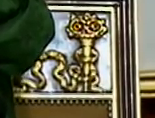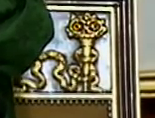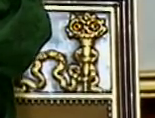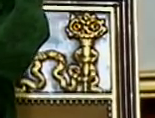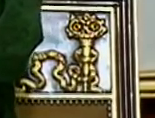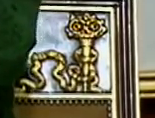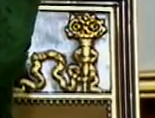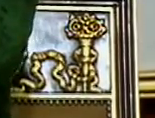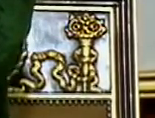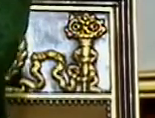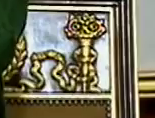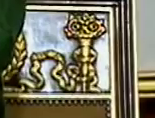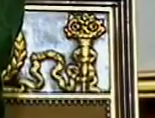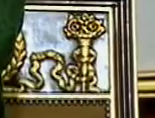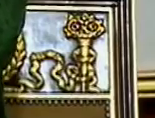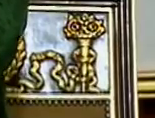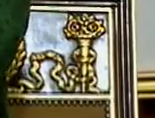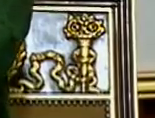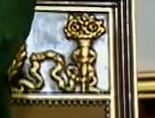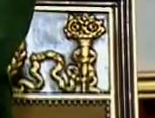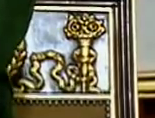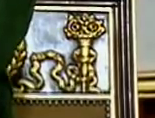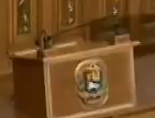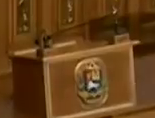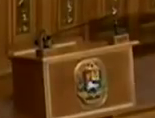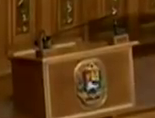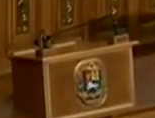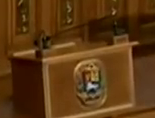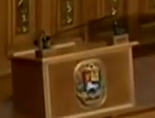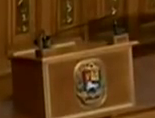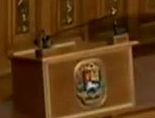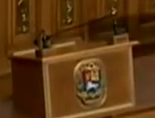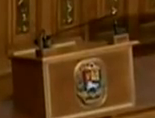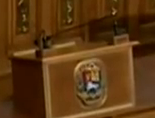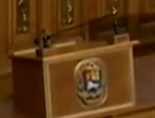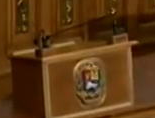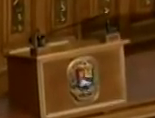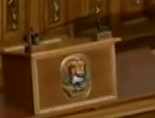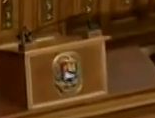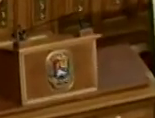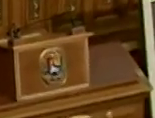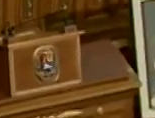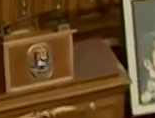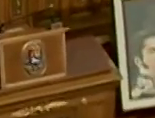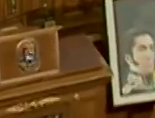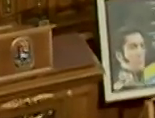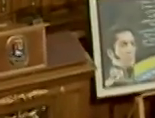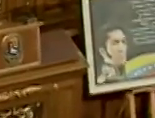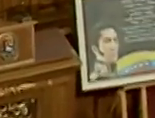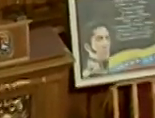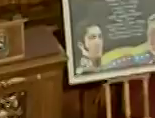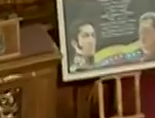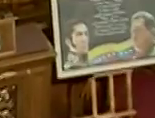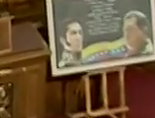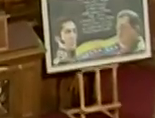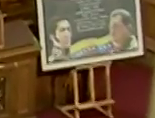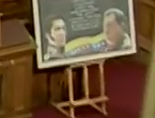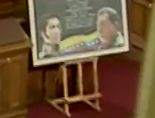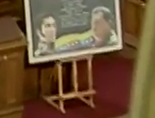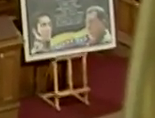nuestro país está sometido al asedio más grande, al asedio imperial más grande que haya vivido en toda su